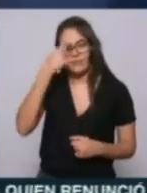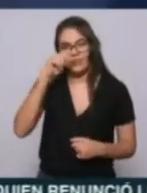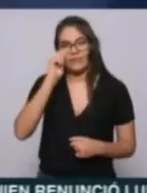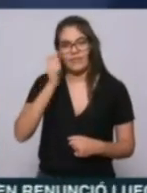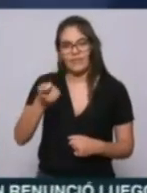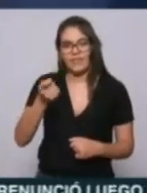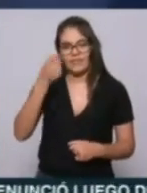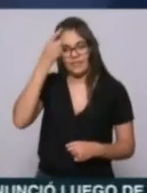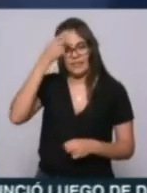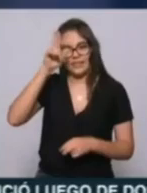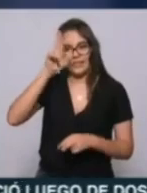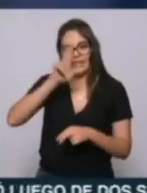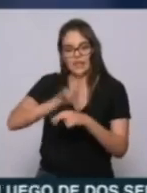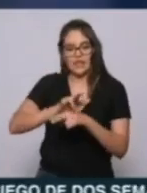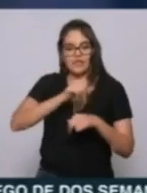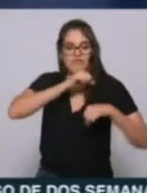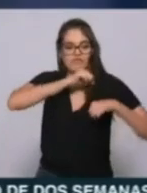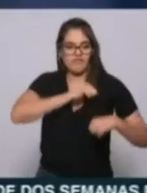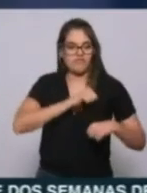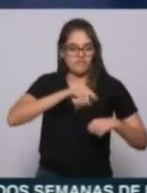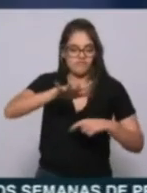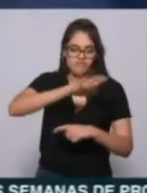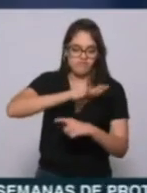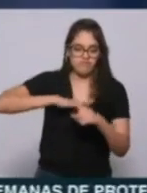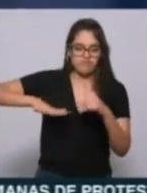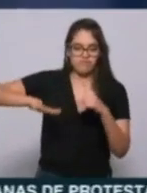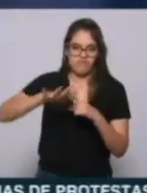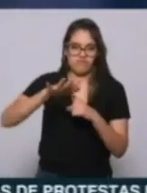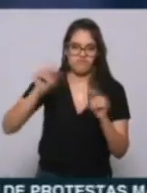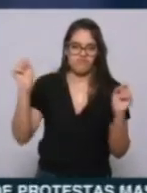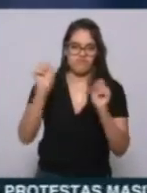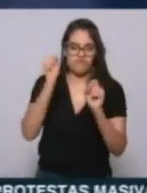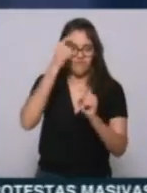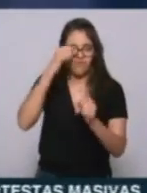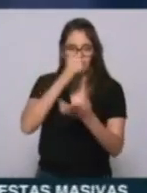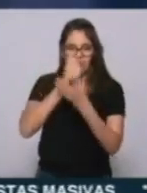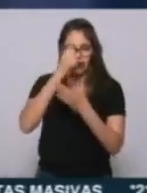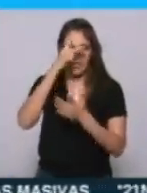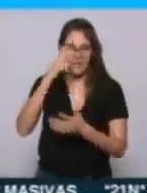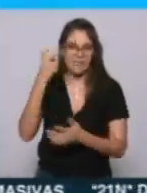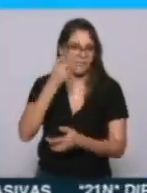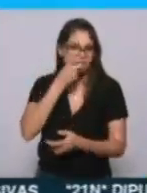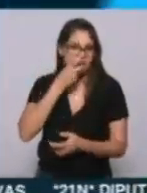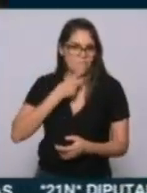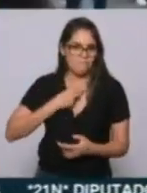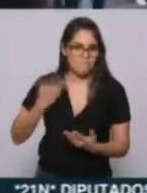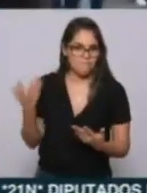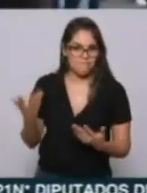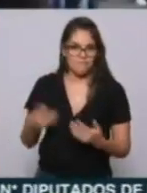la carrera de la media maratón y de la maratón de la Ciudad de México, y esto fue lo que nos comentó.